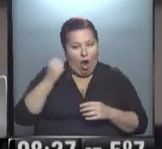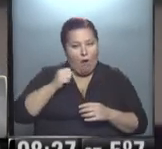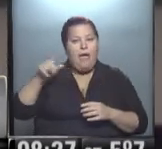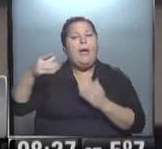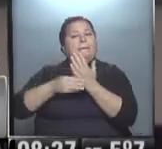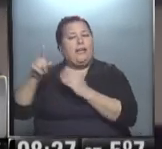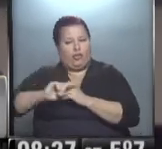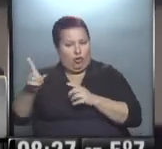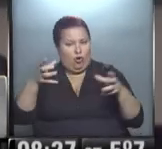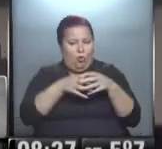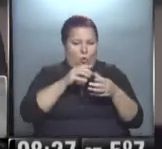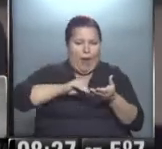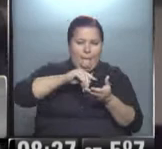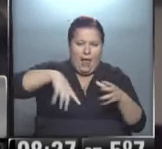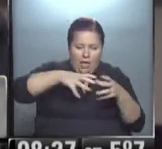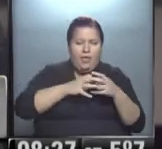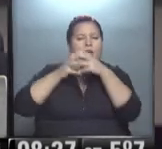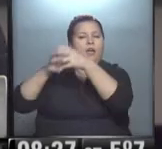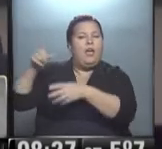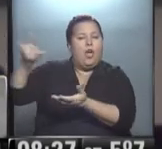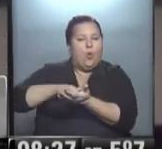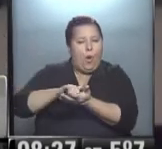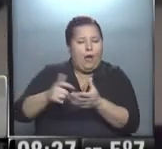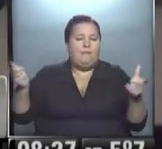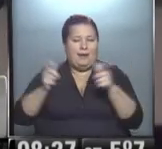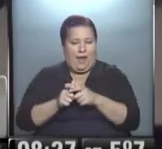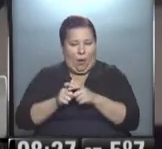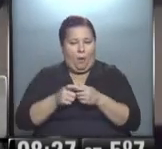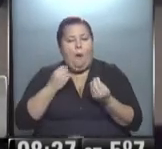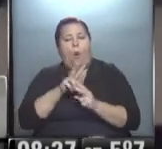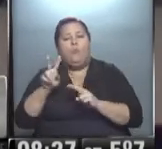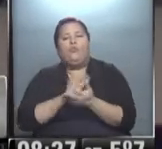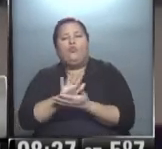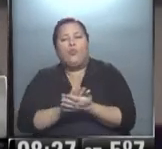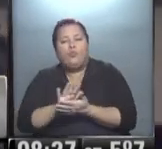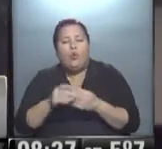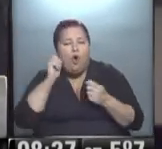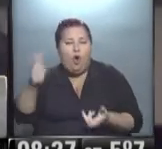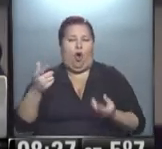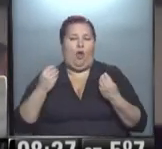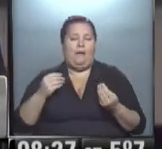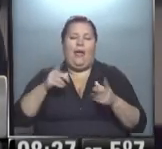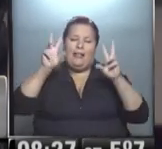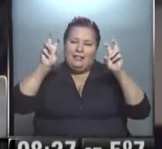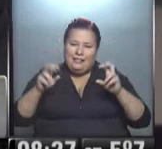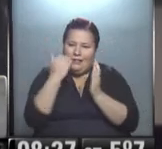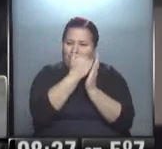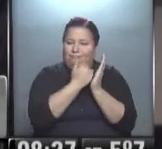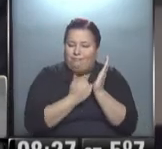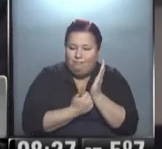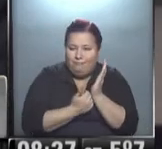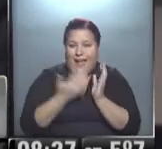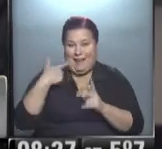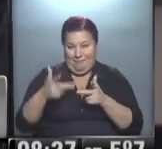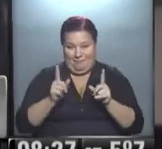ministro de economía en nueva york participando de estos encuentros para encontrarle una respuesta una salida que contemple todos estos aspectos que